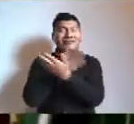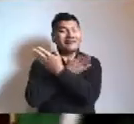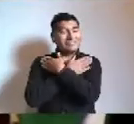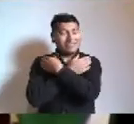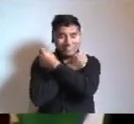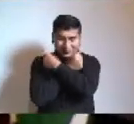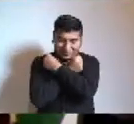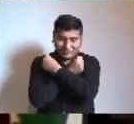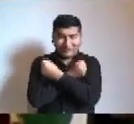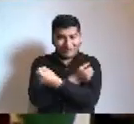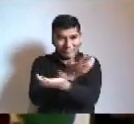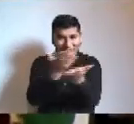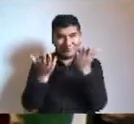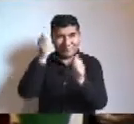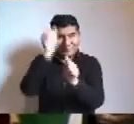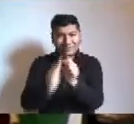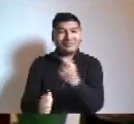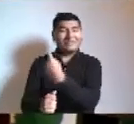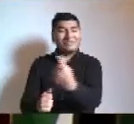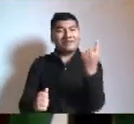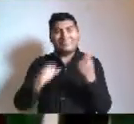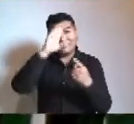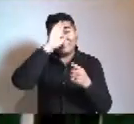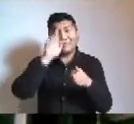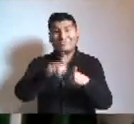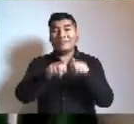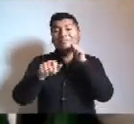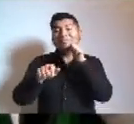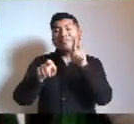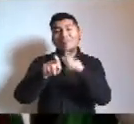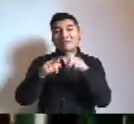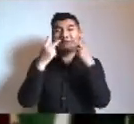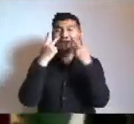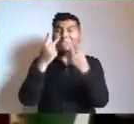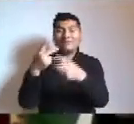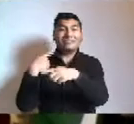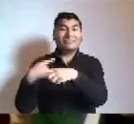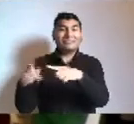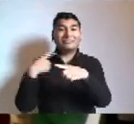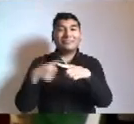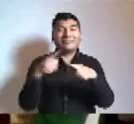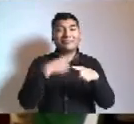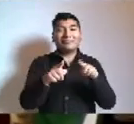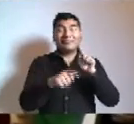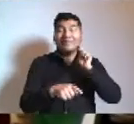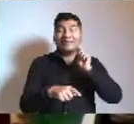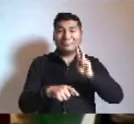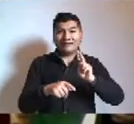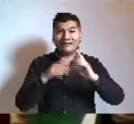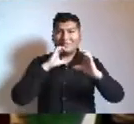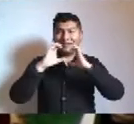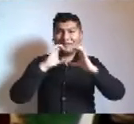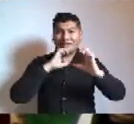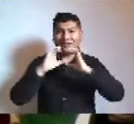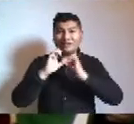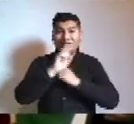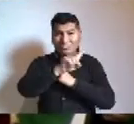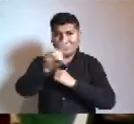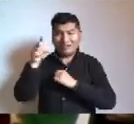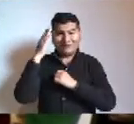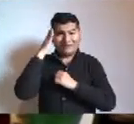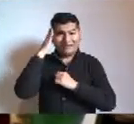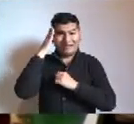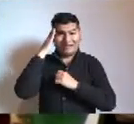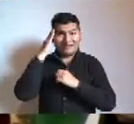amoroso a todos y cada uno de los hermanos que nos siguen a través de los medios de comunicación. Ustedes